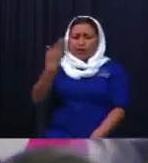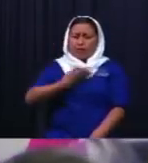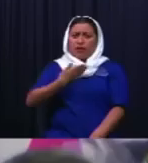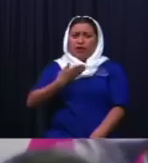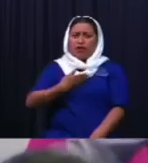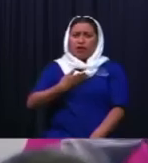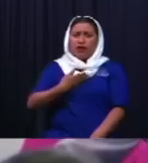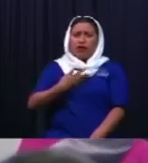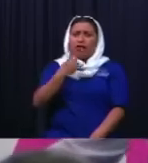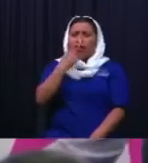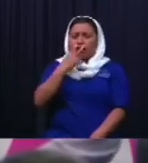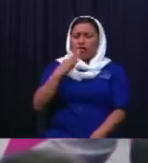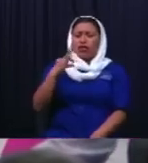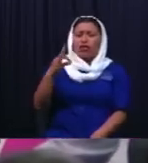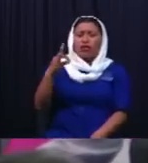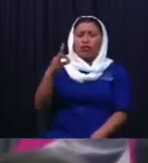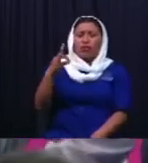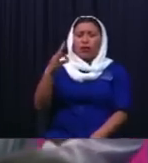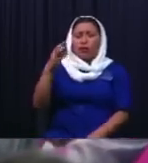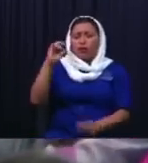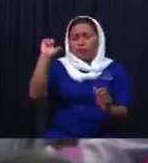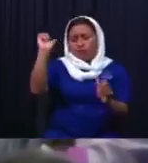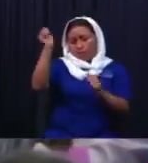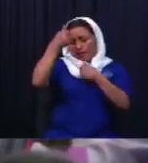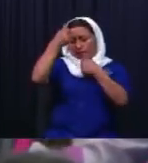hombre para que se arrepienta.